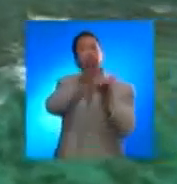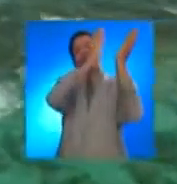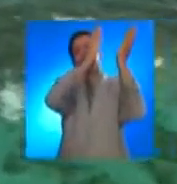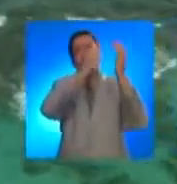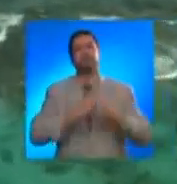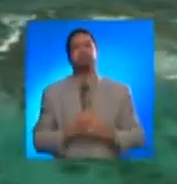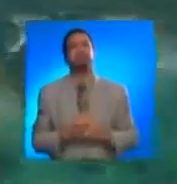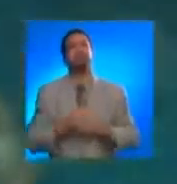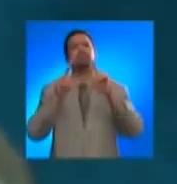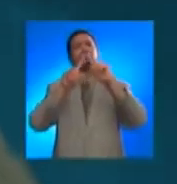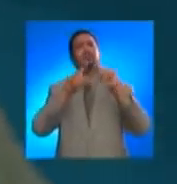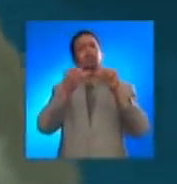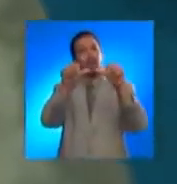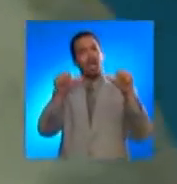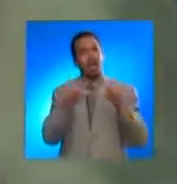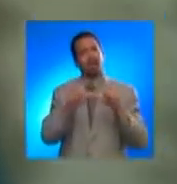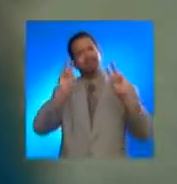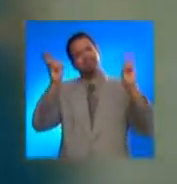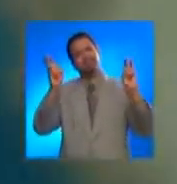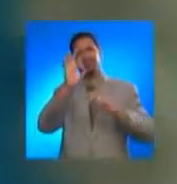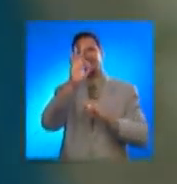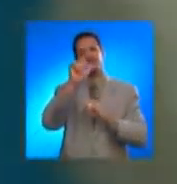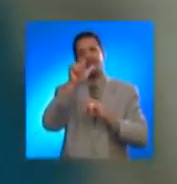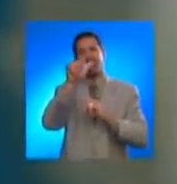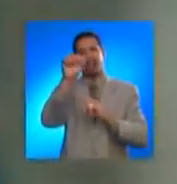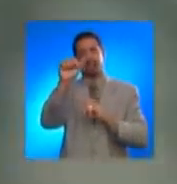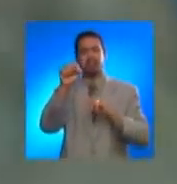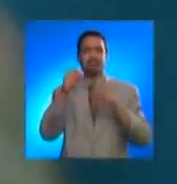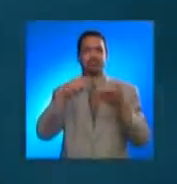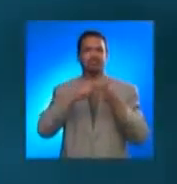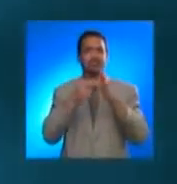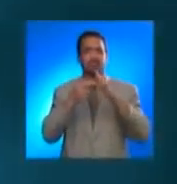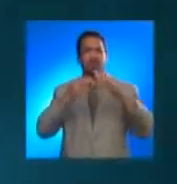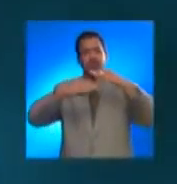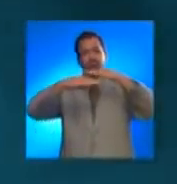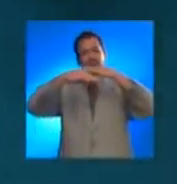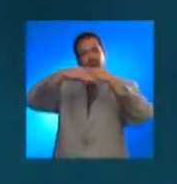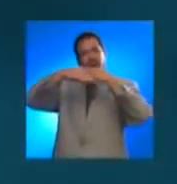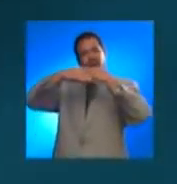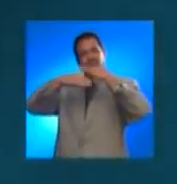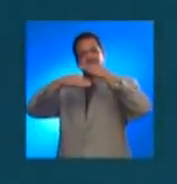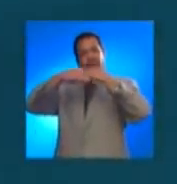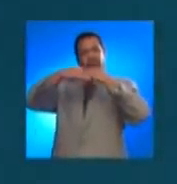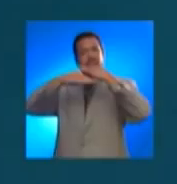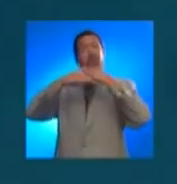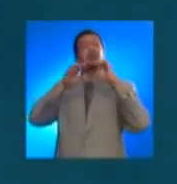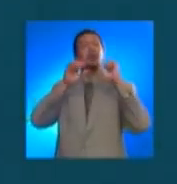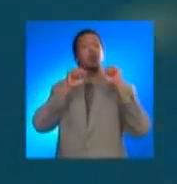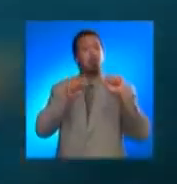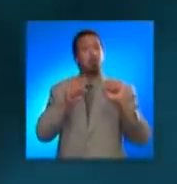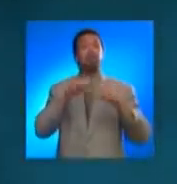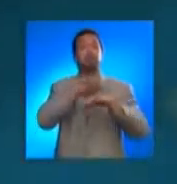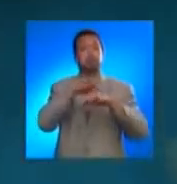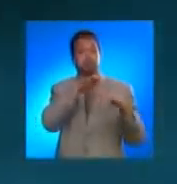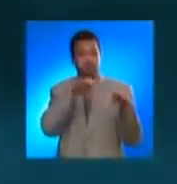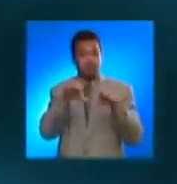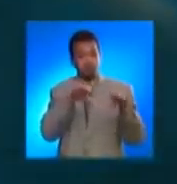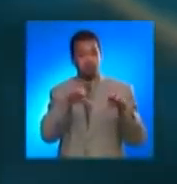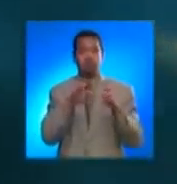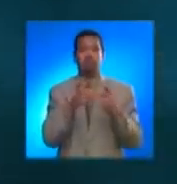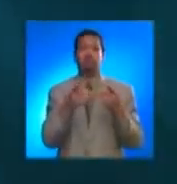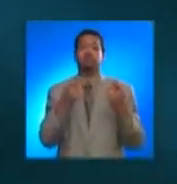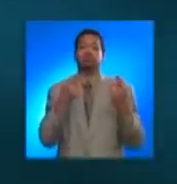correspondiente a un huracán categoría 5. Por eso, aunque por la altura de los tsunamis, uno pensaría que no fueran peligrosos,